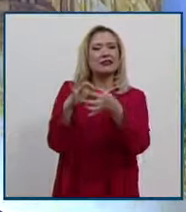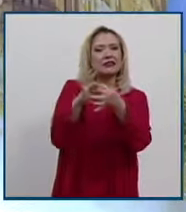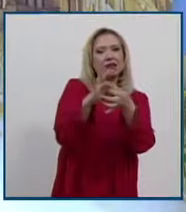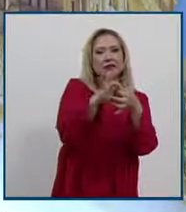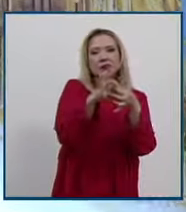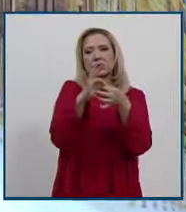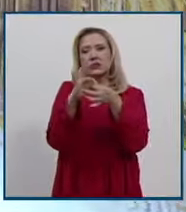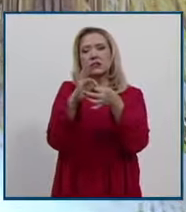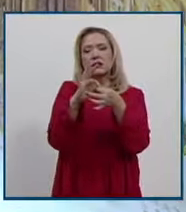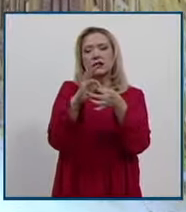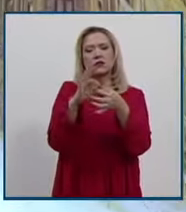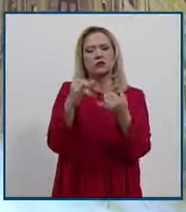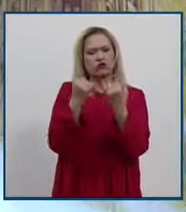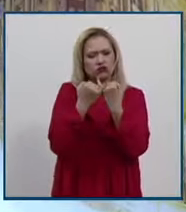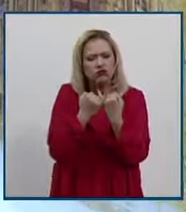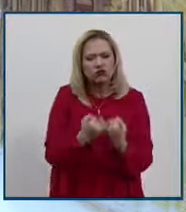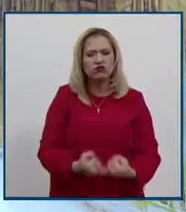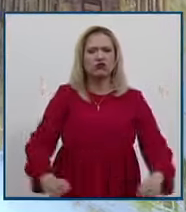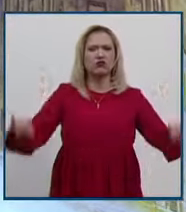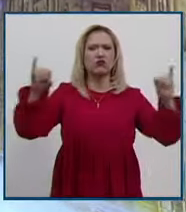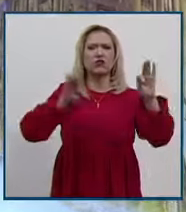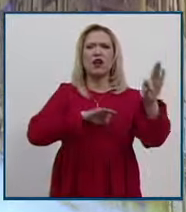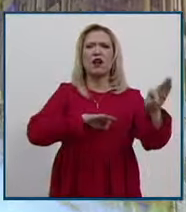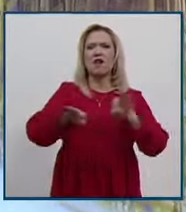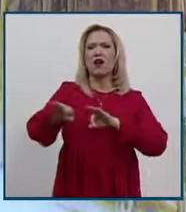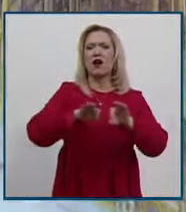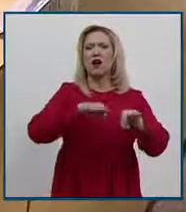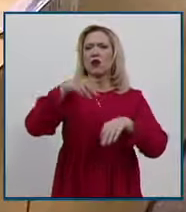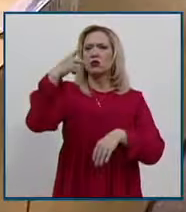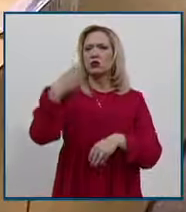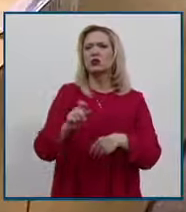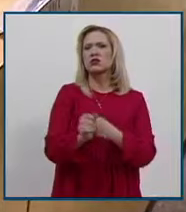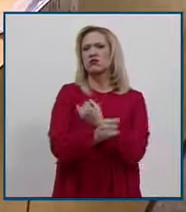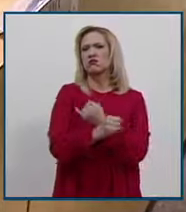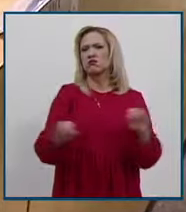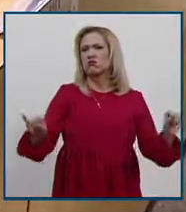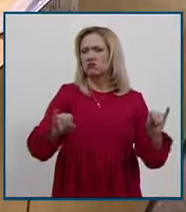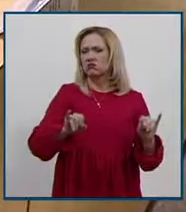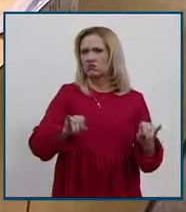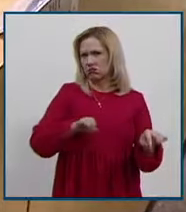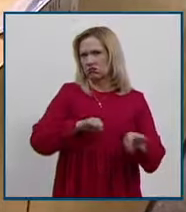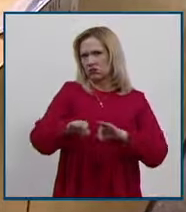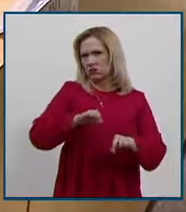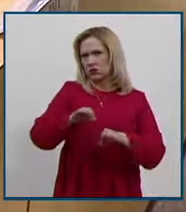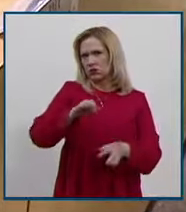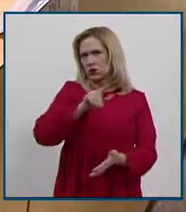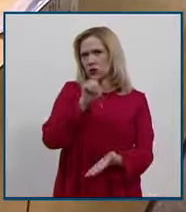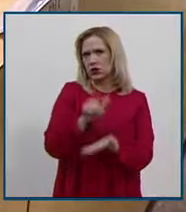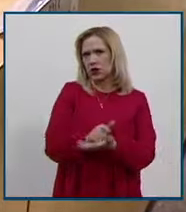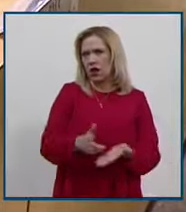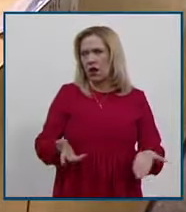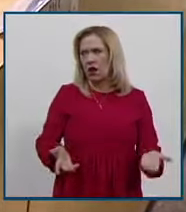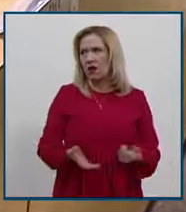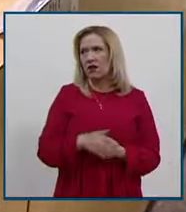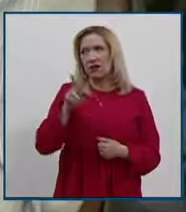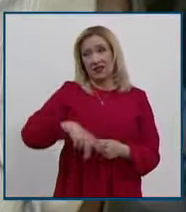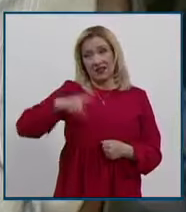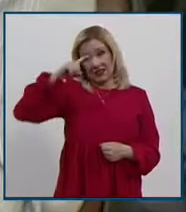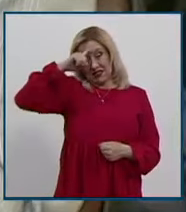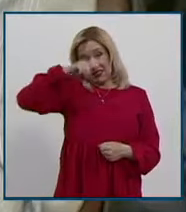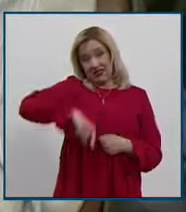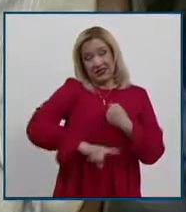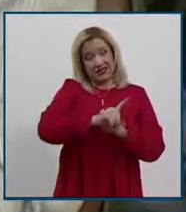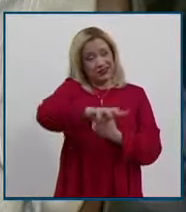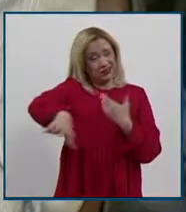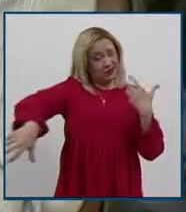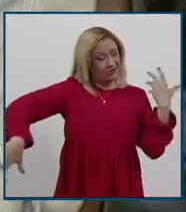lucha por la independencia judicial en los tiempos álgidos que vive el país es importante estar Unidos y